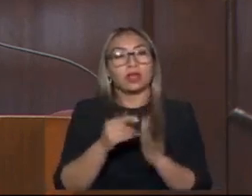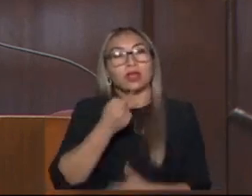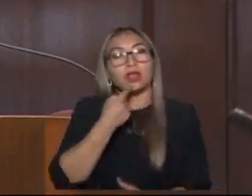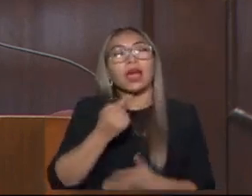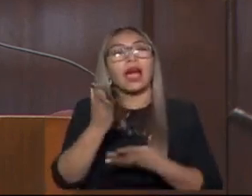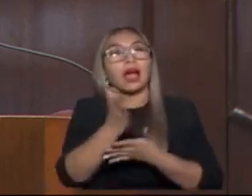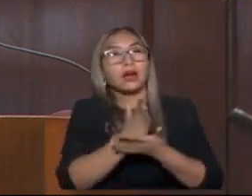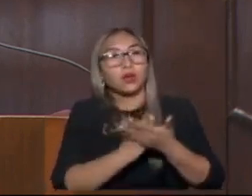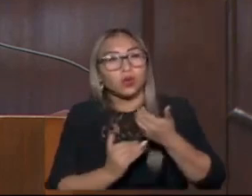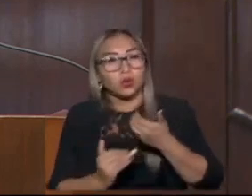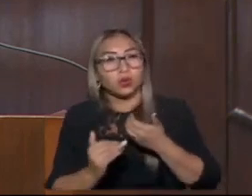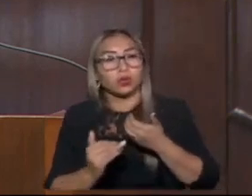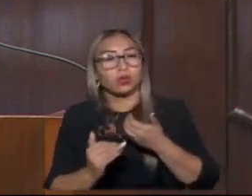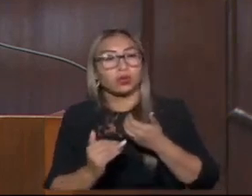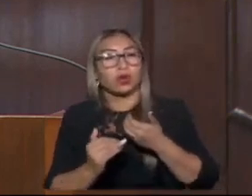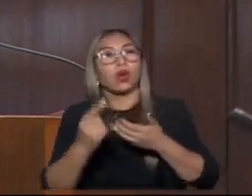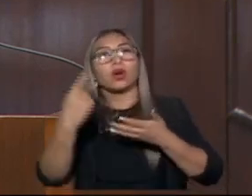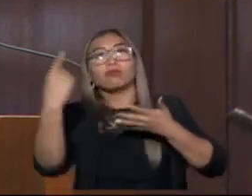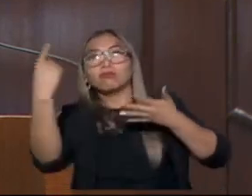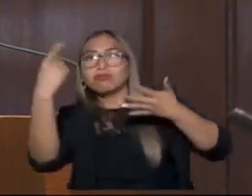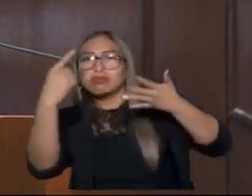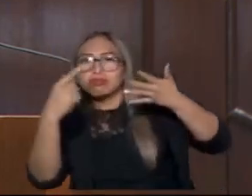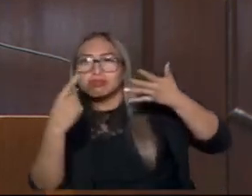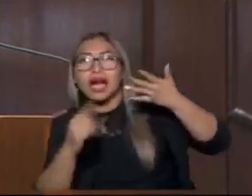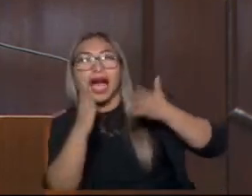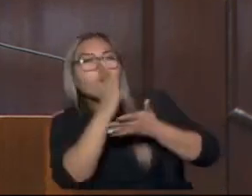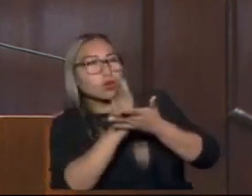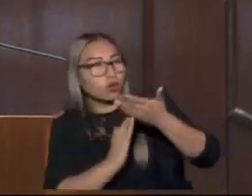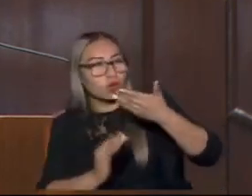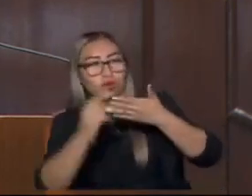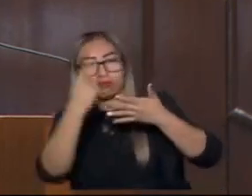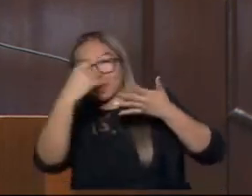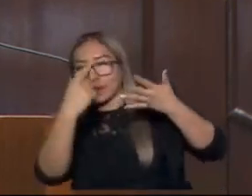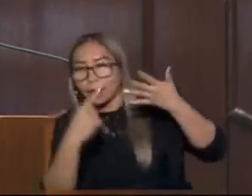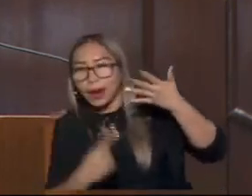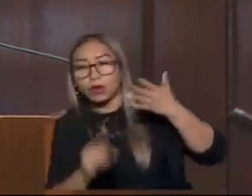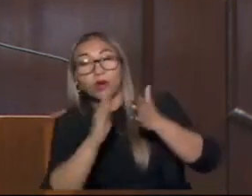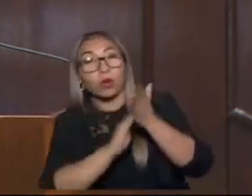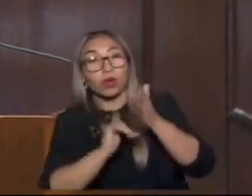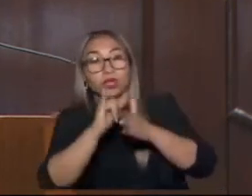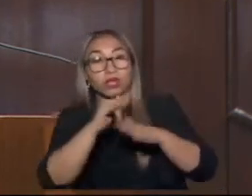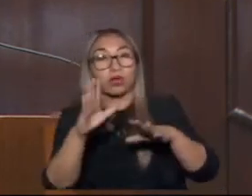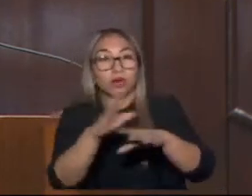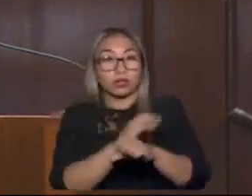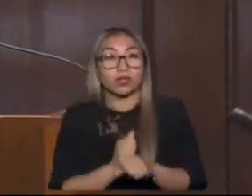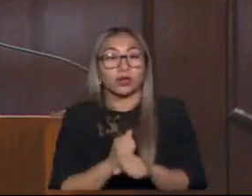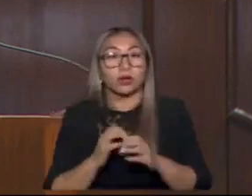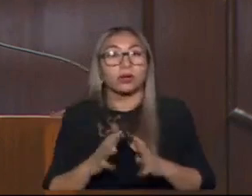Mencionaré solo algunas de esas obras.